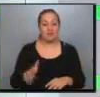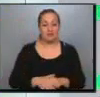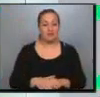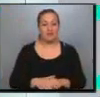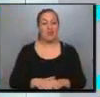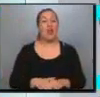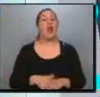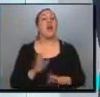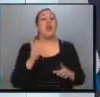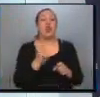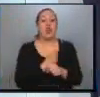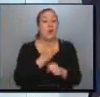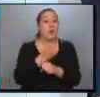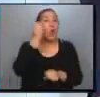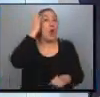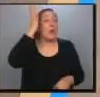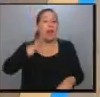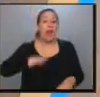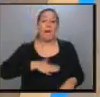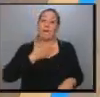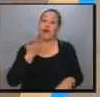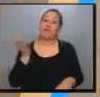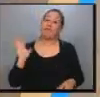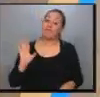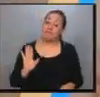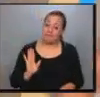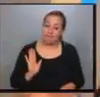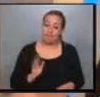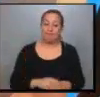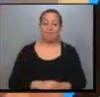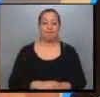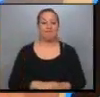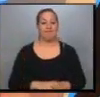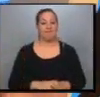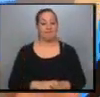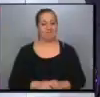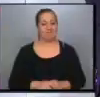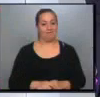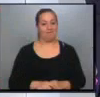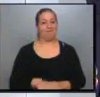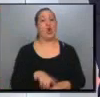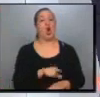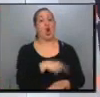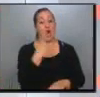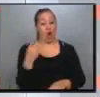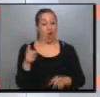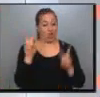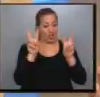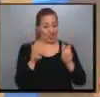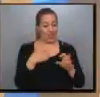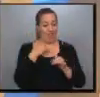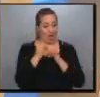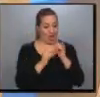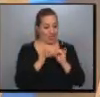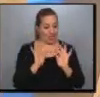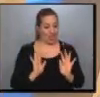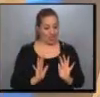no te podés olvidar de un amor, Daniel. Bueno, otro título, ¿querés que te tire de la historia que les voy a contar? Dale. Otro